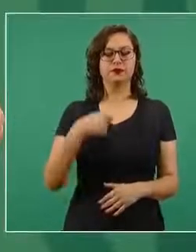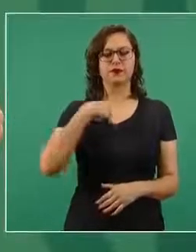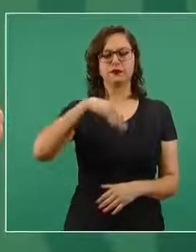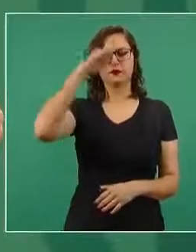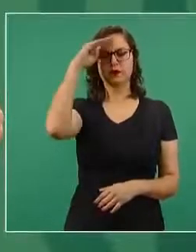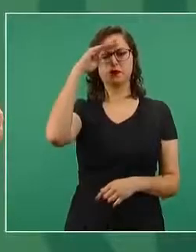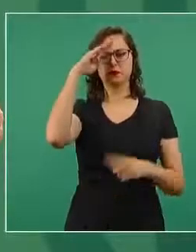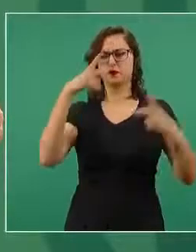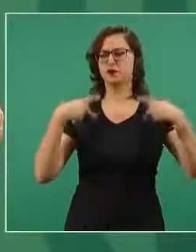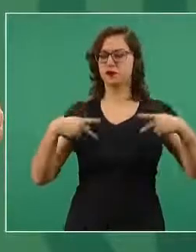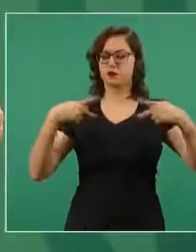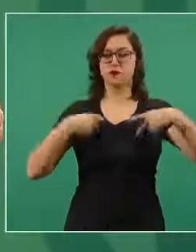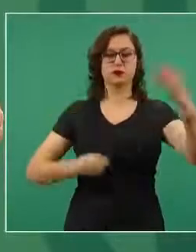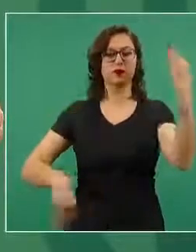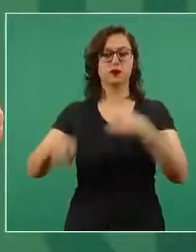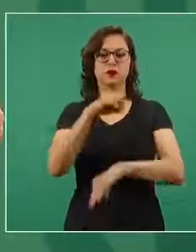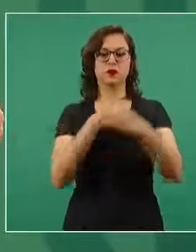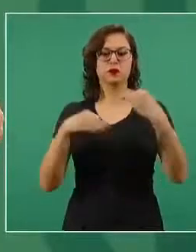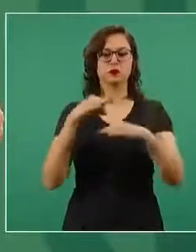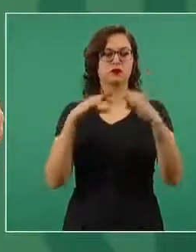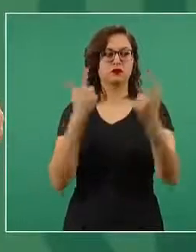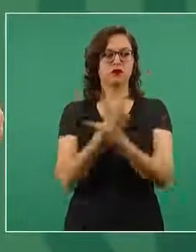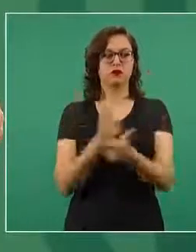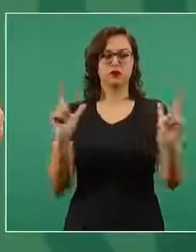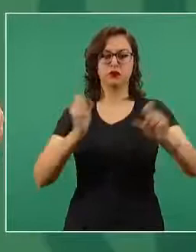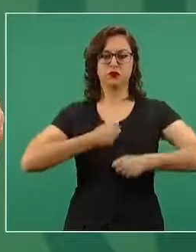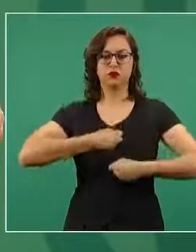manifestarnos, de expresarnos.